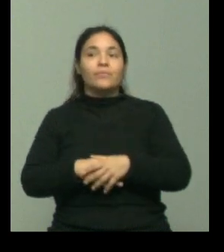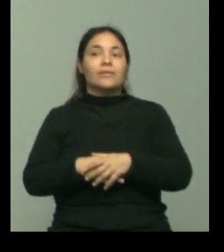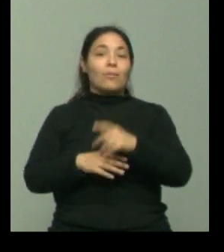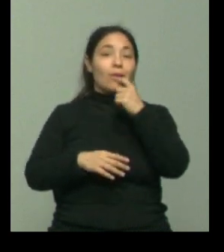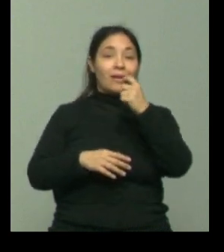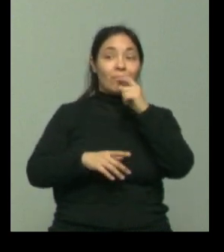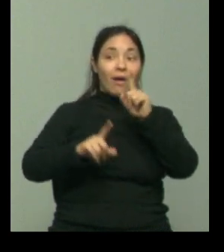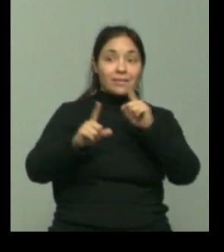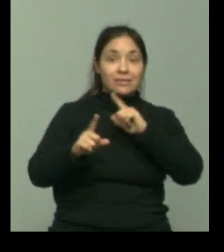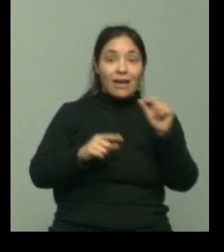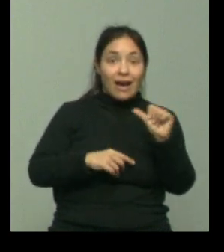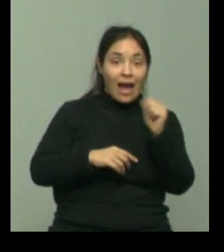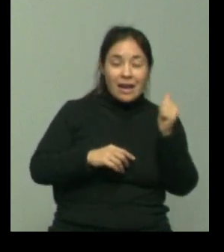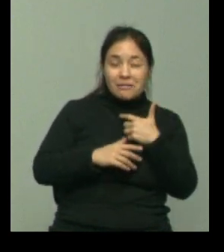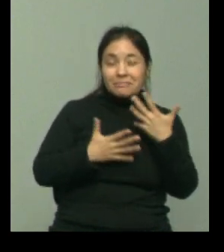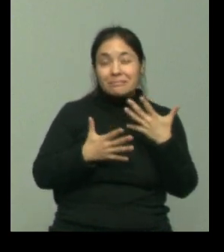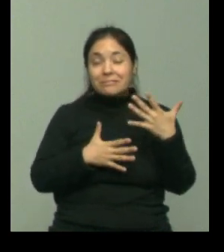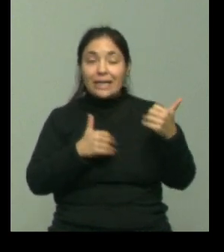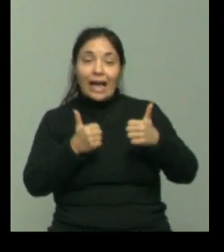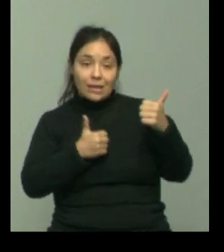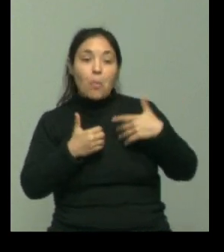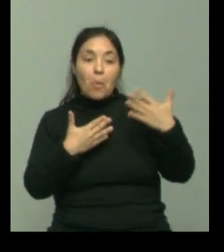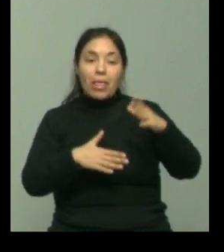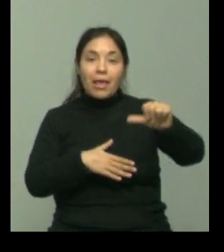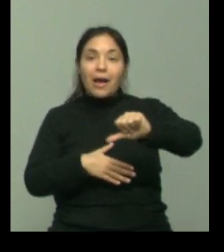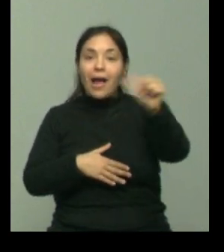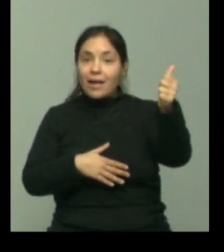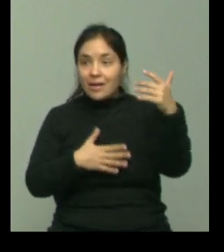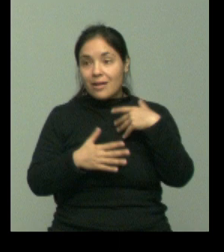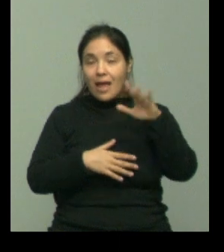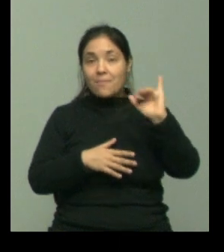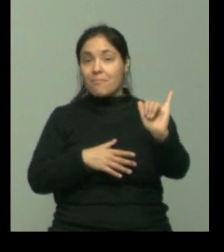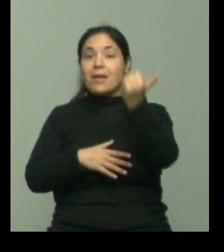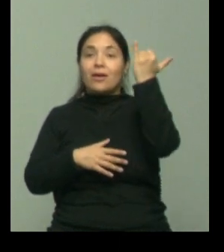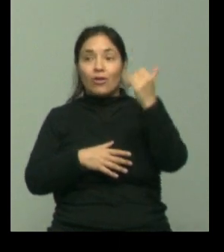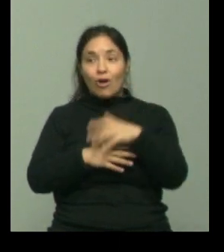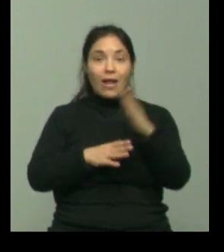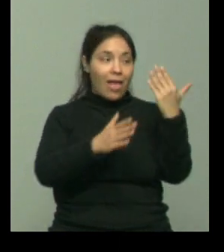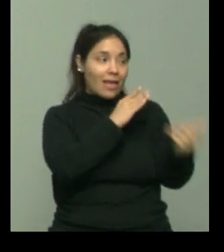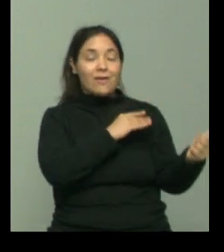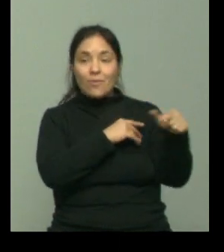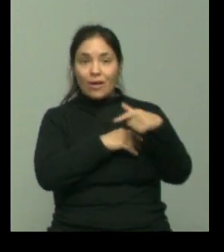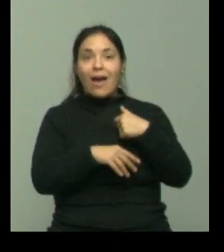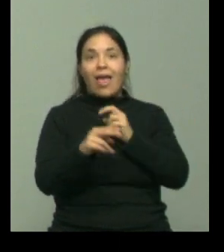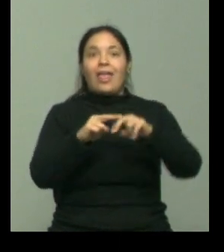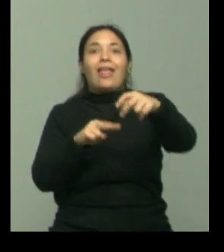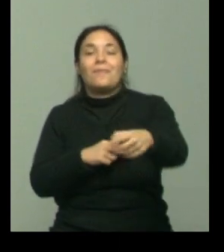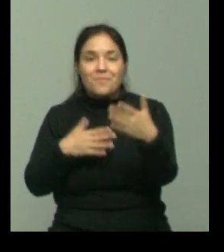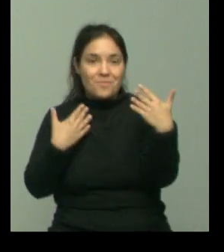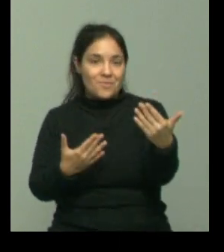a ganar, pero igual tenés la posibilidad de ganar en un torneo más importante que el mejor de todos se equivoque y uno puede acceder al...